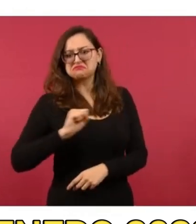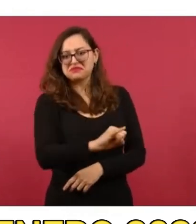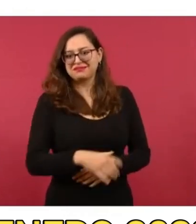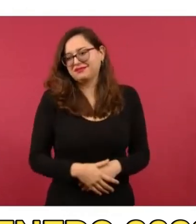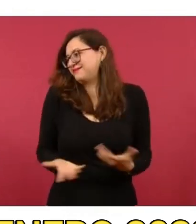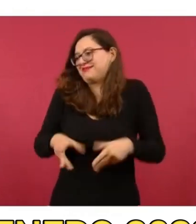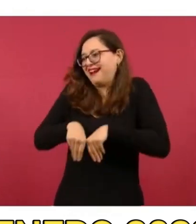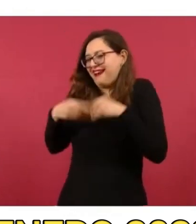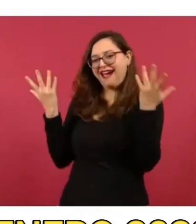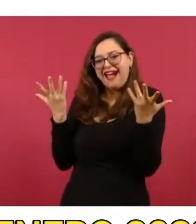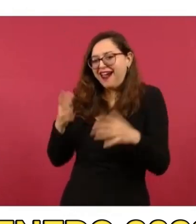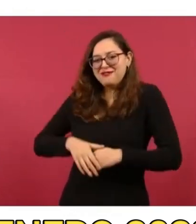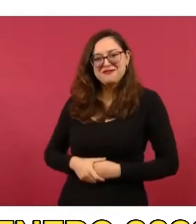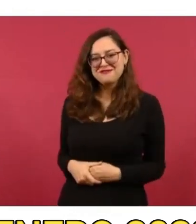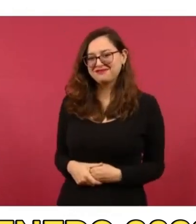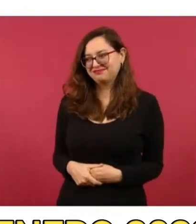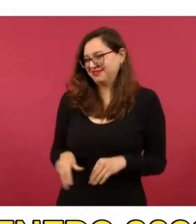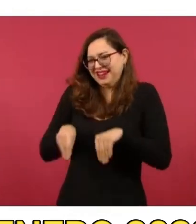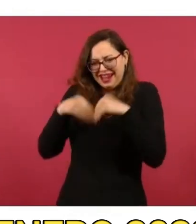Pues es que la gente